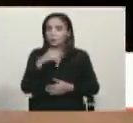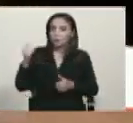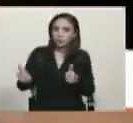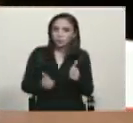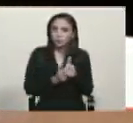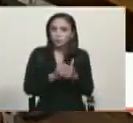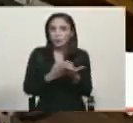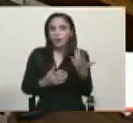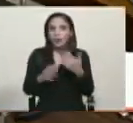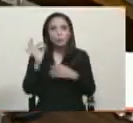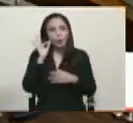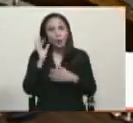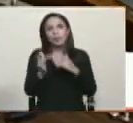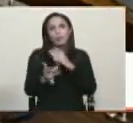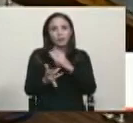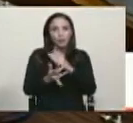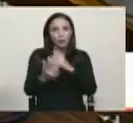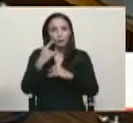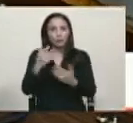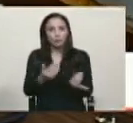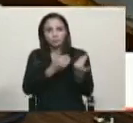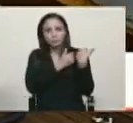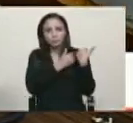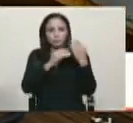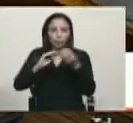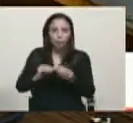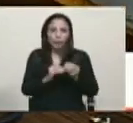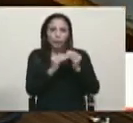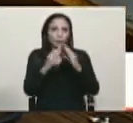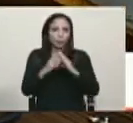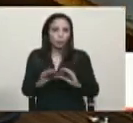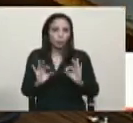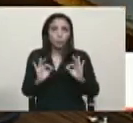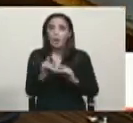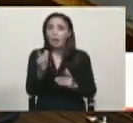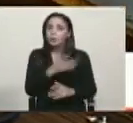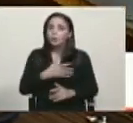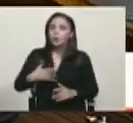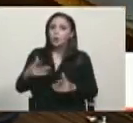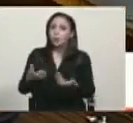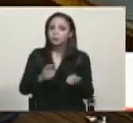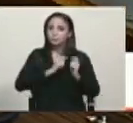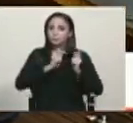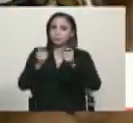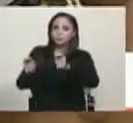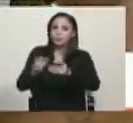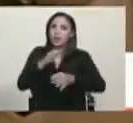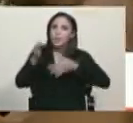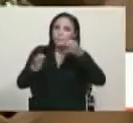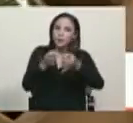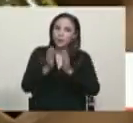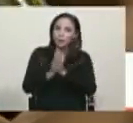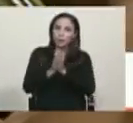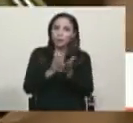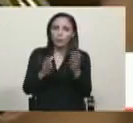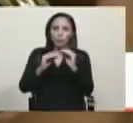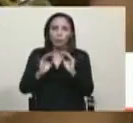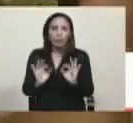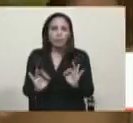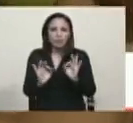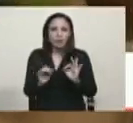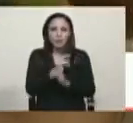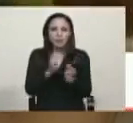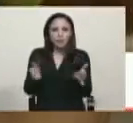muchachas técnicos que han estado reparando esto. Yo quisiera que fuese ella quien le explicara los detalles de este